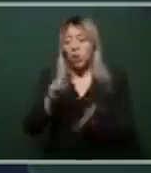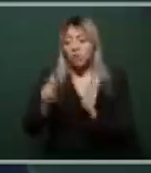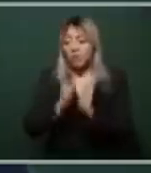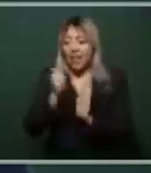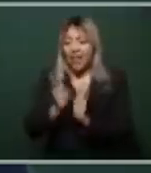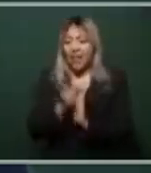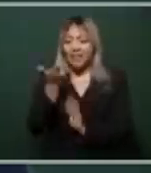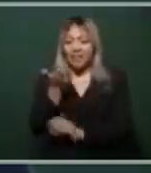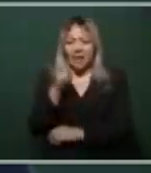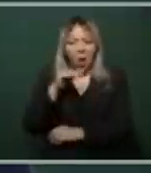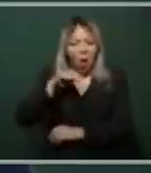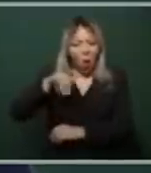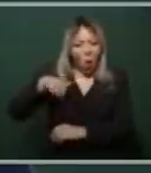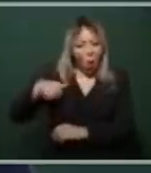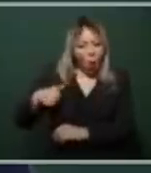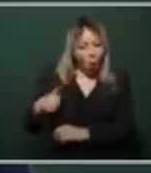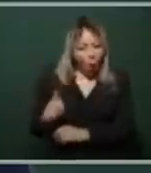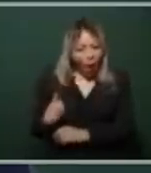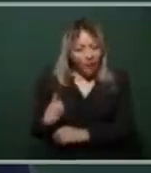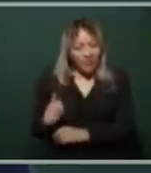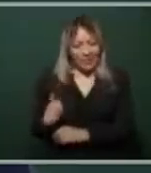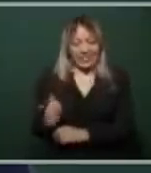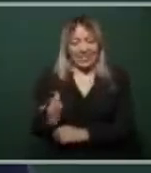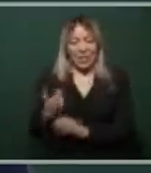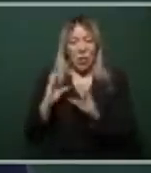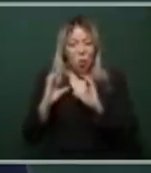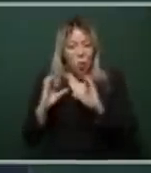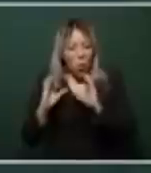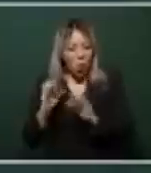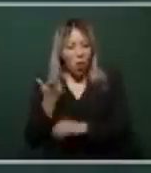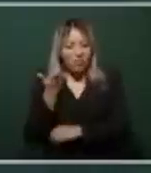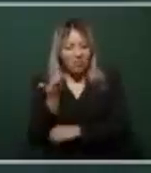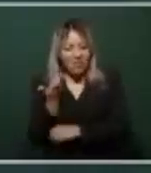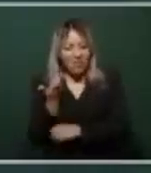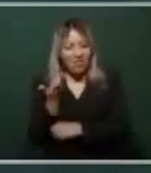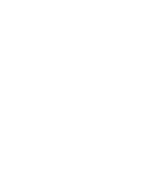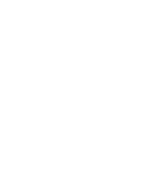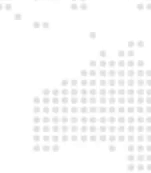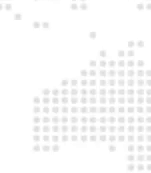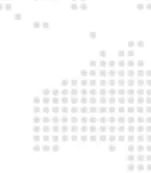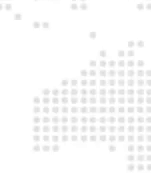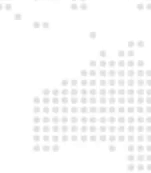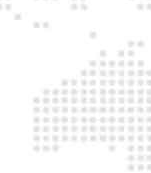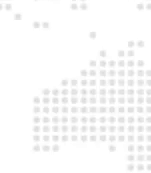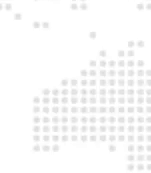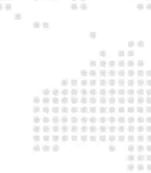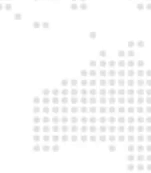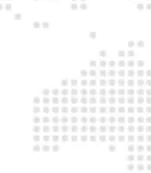como la de ahora. Con información de Araceli Rivera, Notimex.